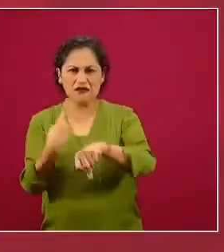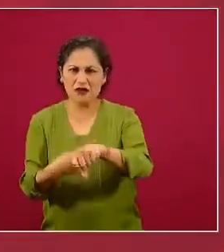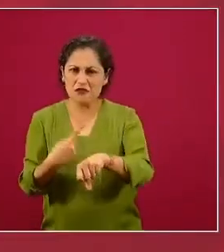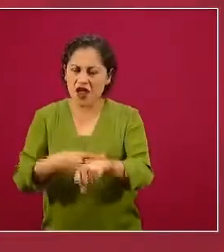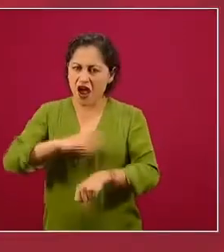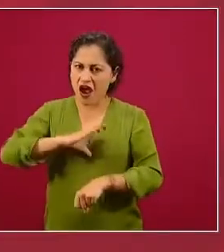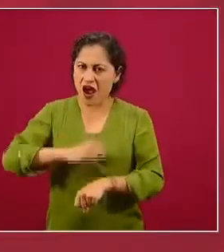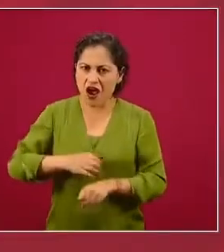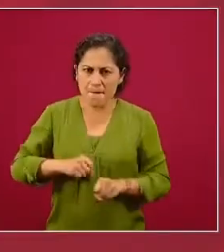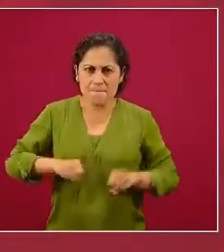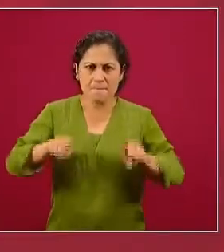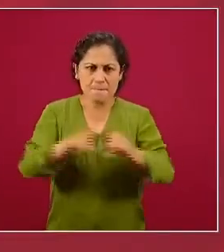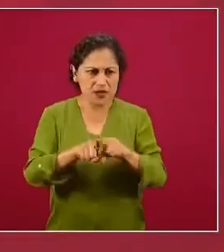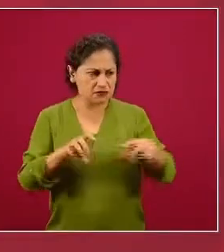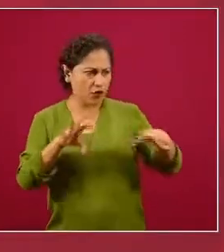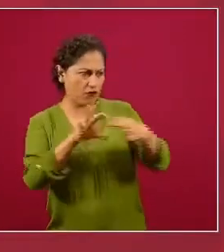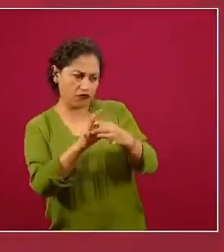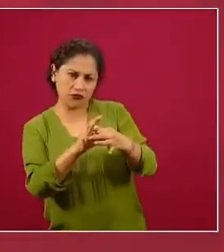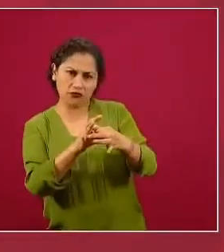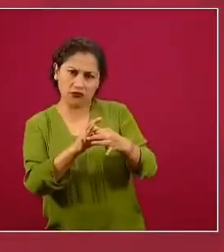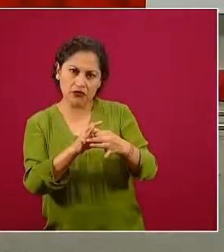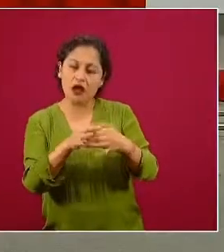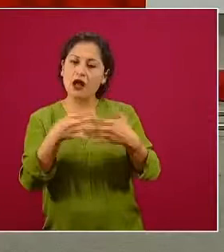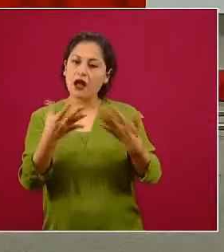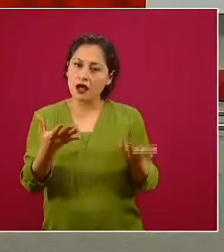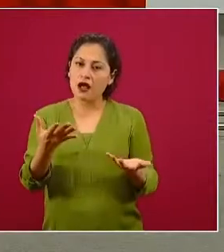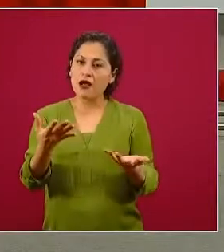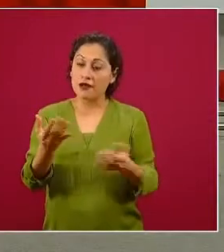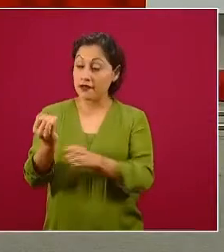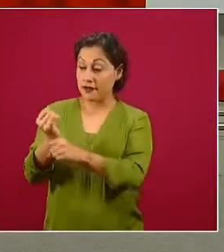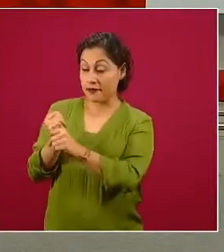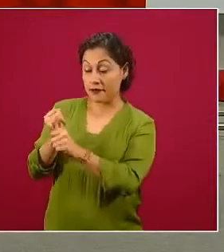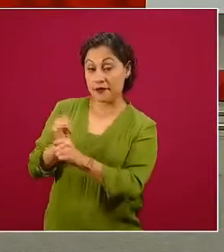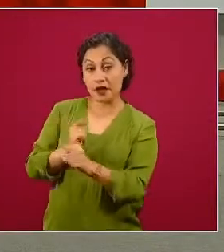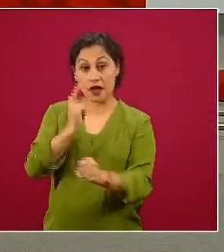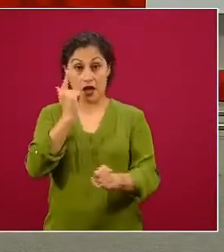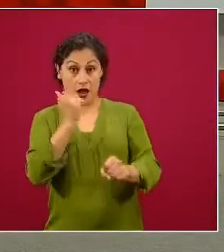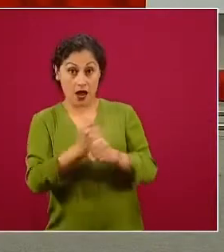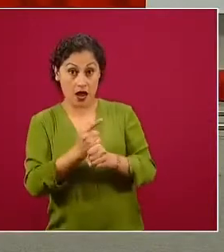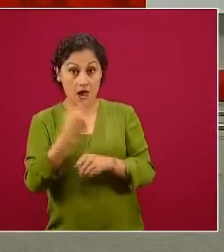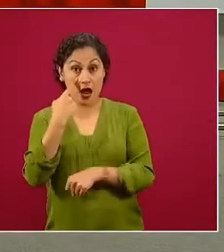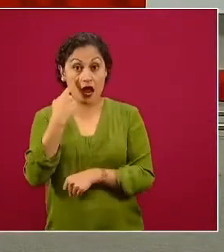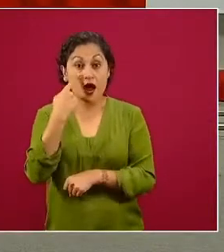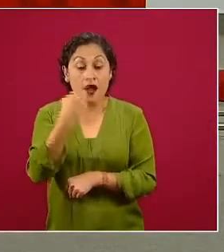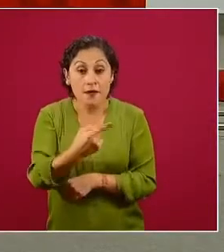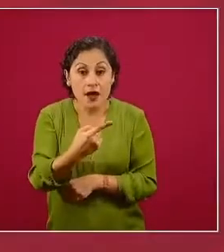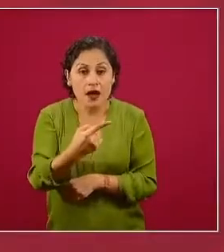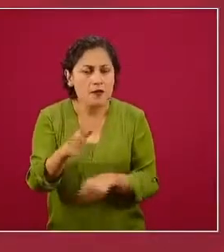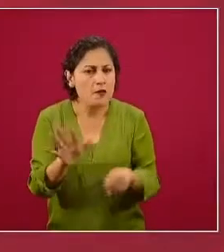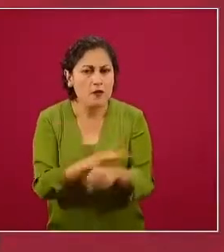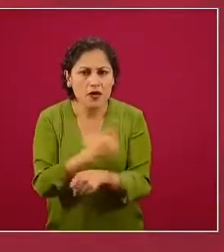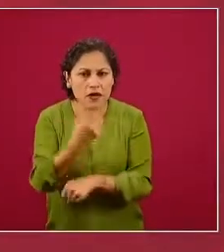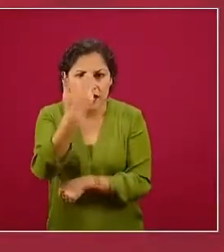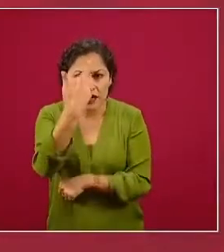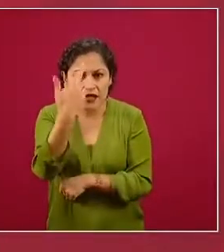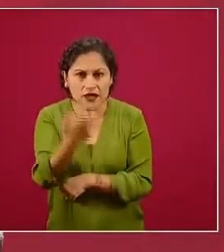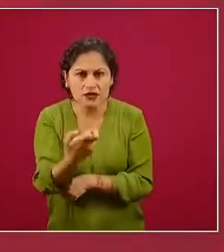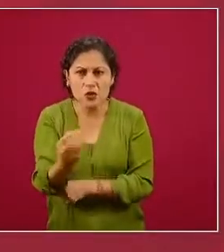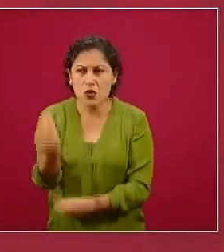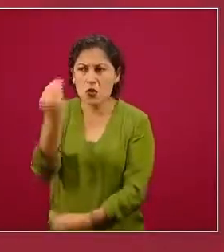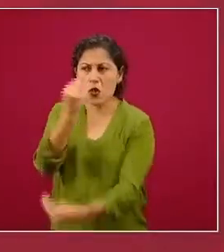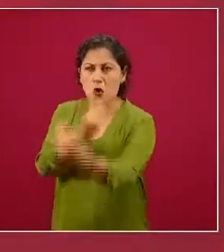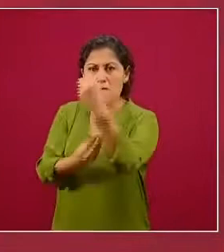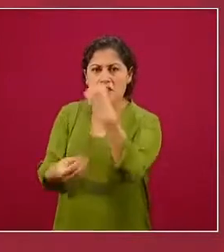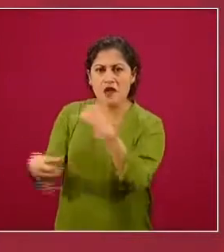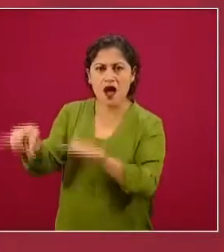obesidad, y se encontró que uno de los motores principales son productos industrializados, que tienen un